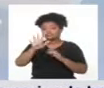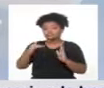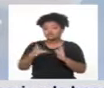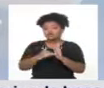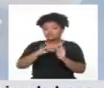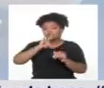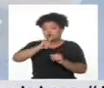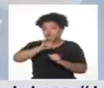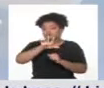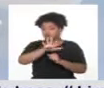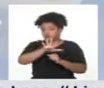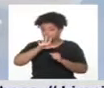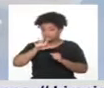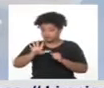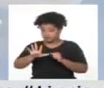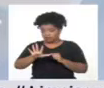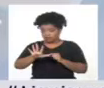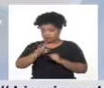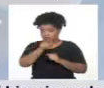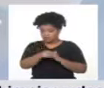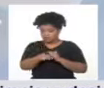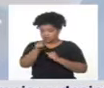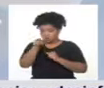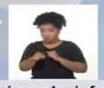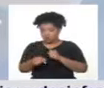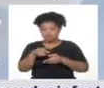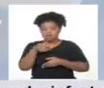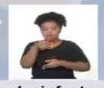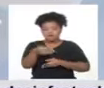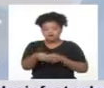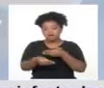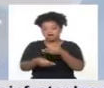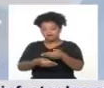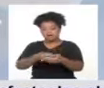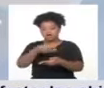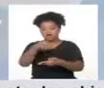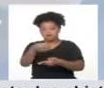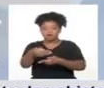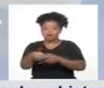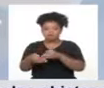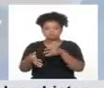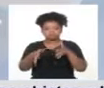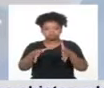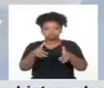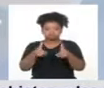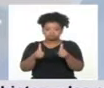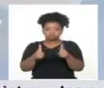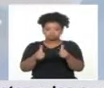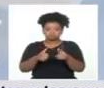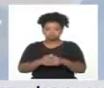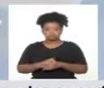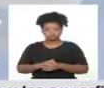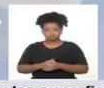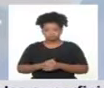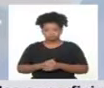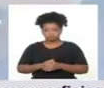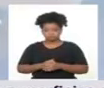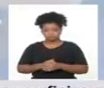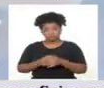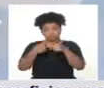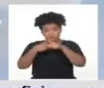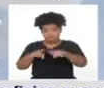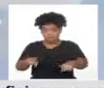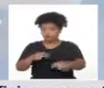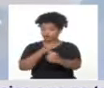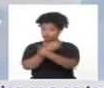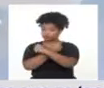5.955, con una evolución clínica estable, no exenta de los riesgos que tiene